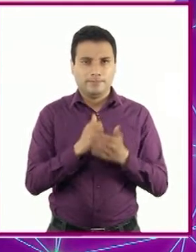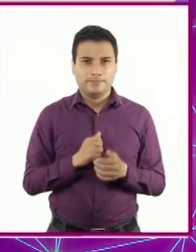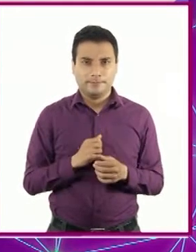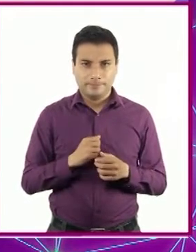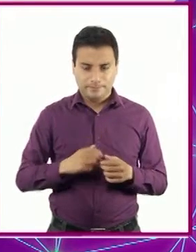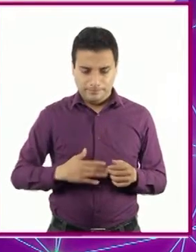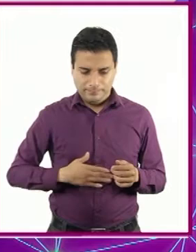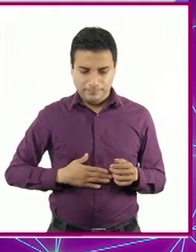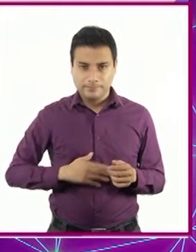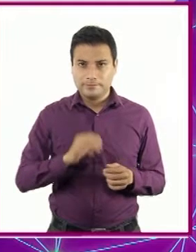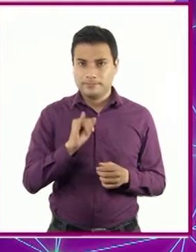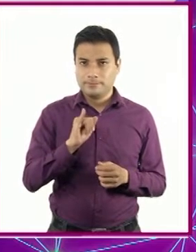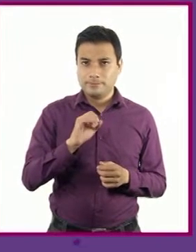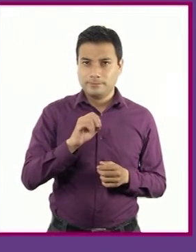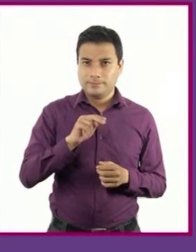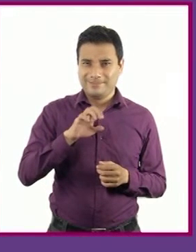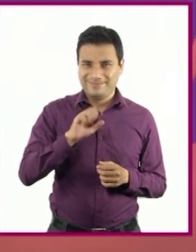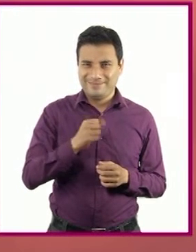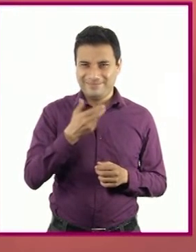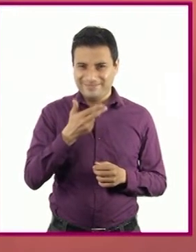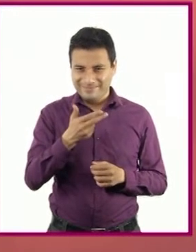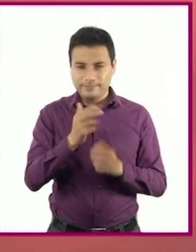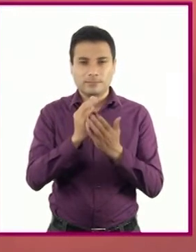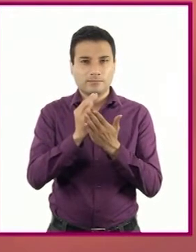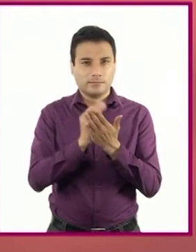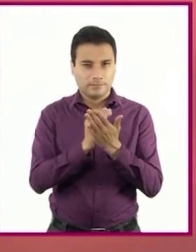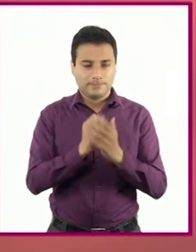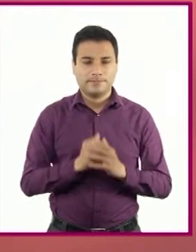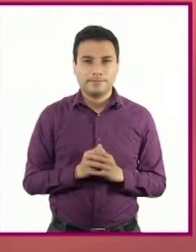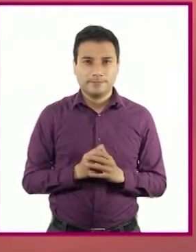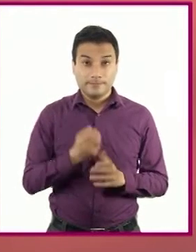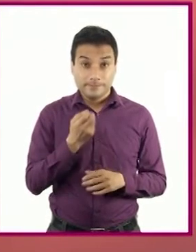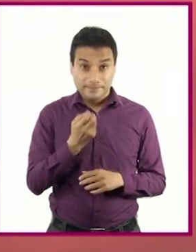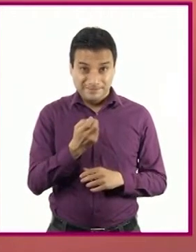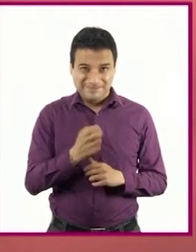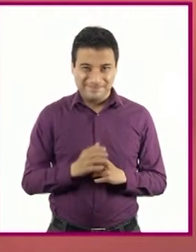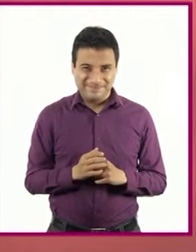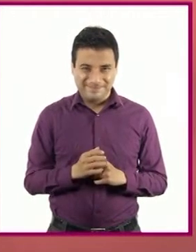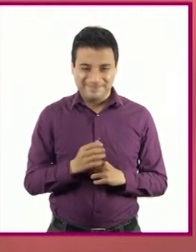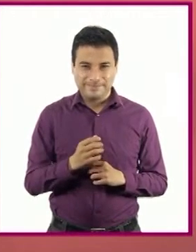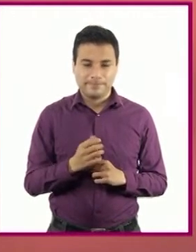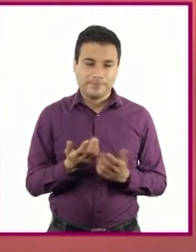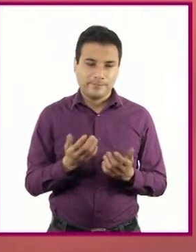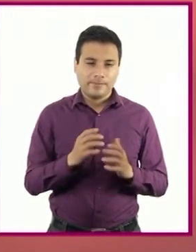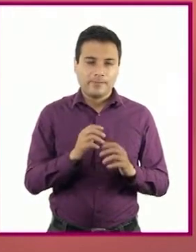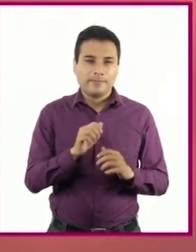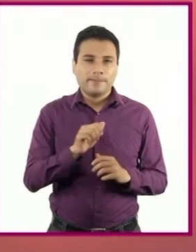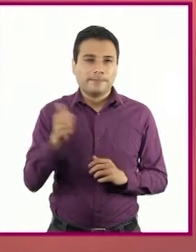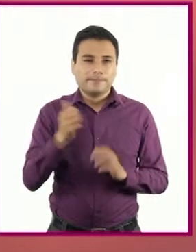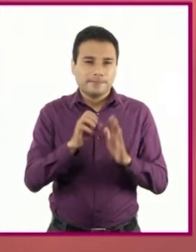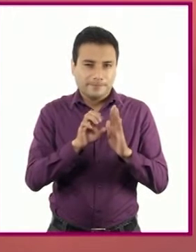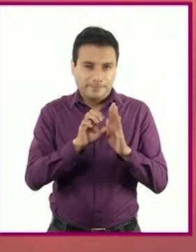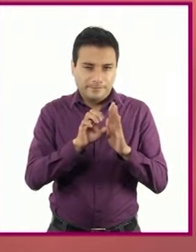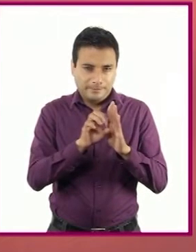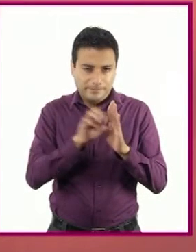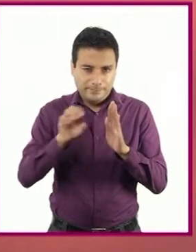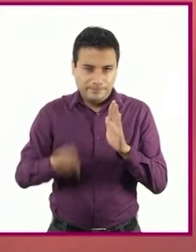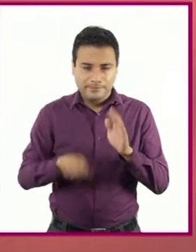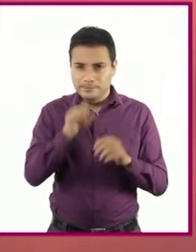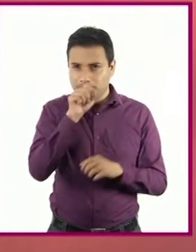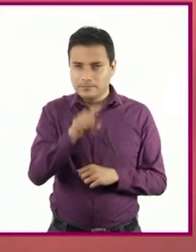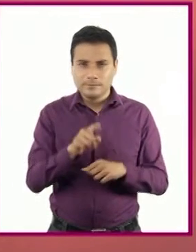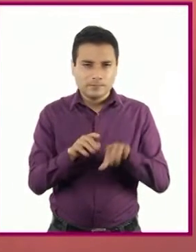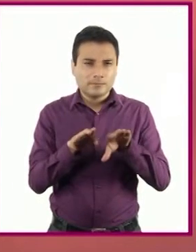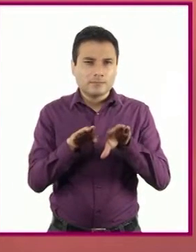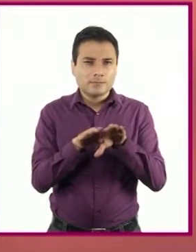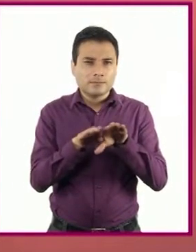iones de hidrógeno del estómago. Esta reacción de neutralización, como otras que han revisado, se realiza mediante